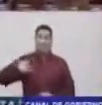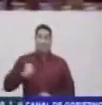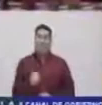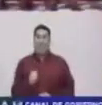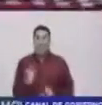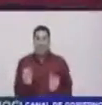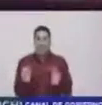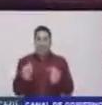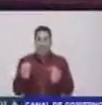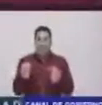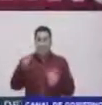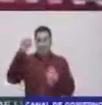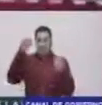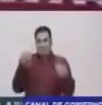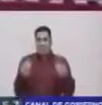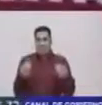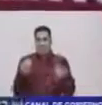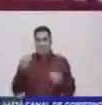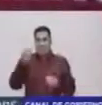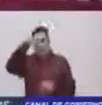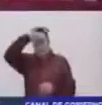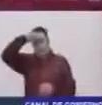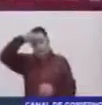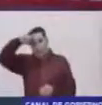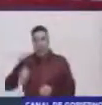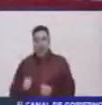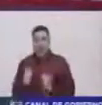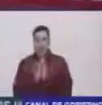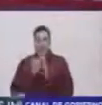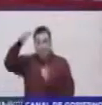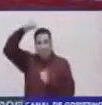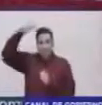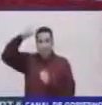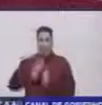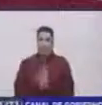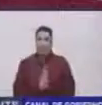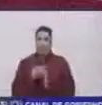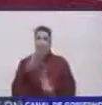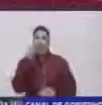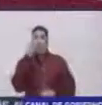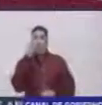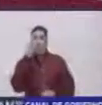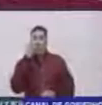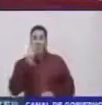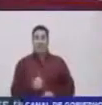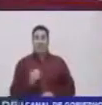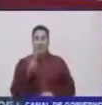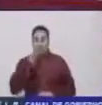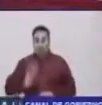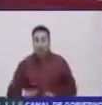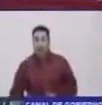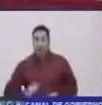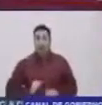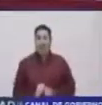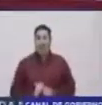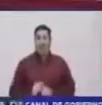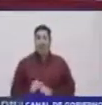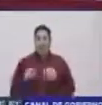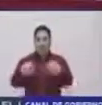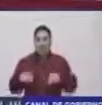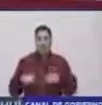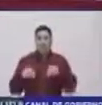Ajok kehirwach hasamah tetkin, okak sotkhila. Sakhnetra ishqi chakpuha